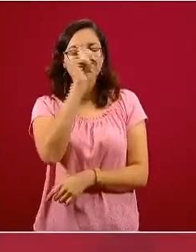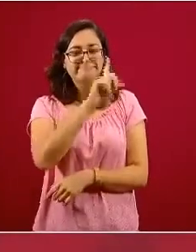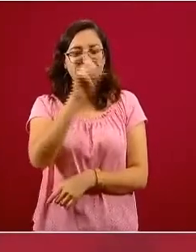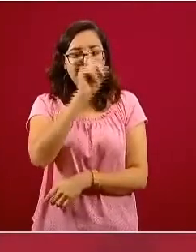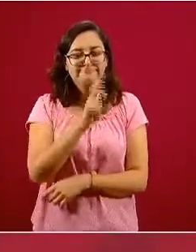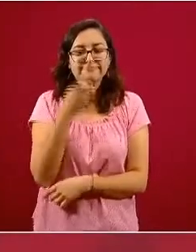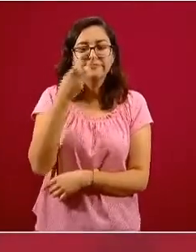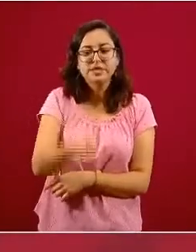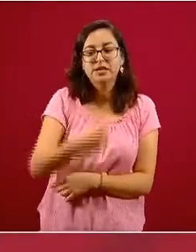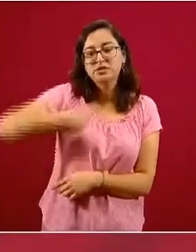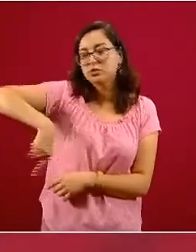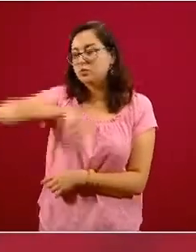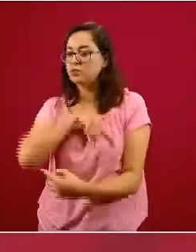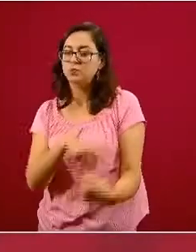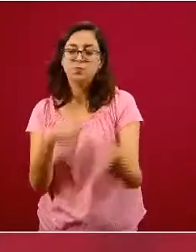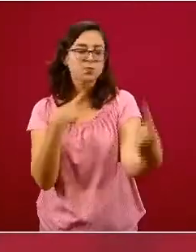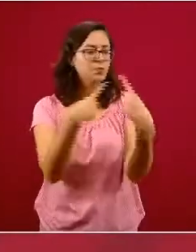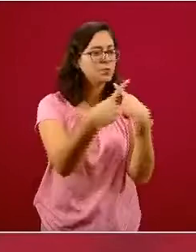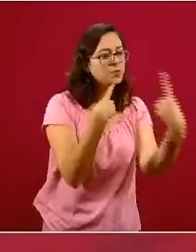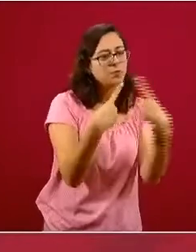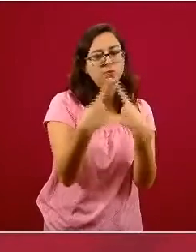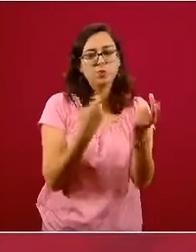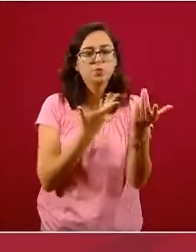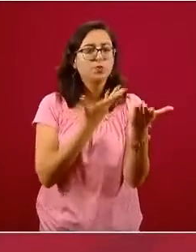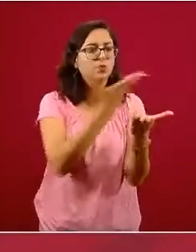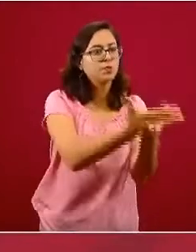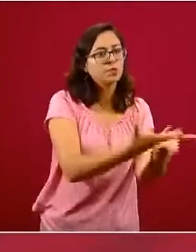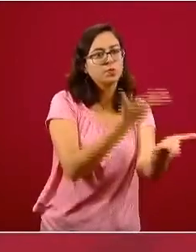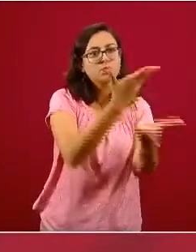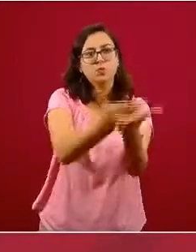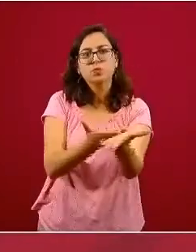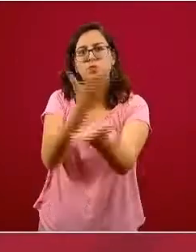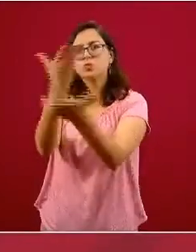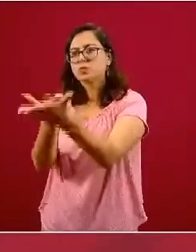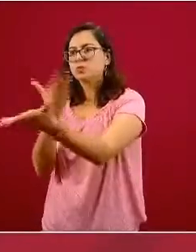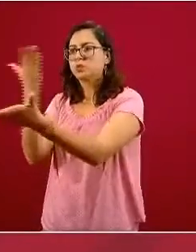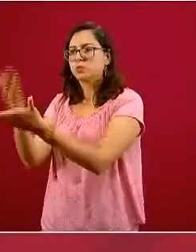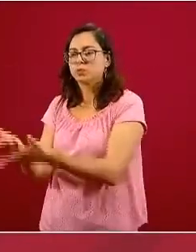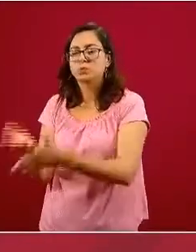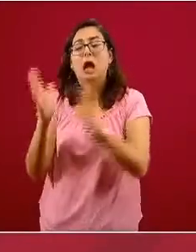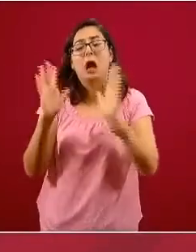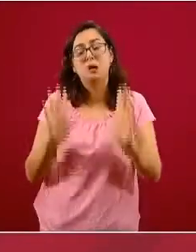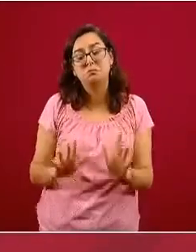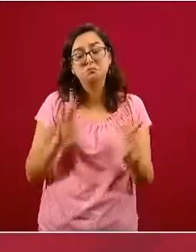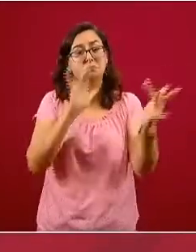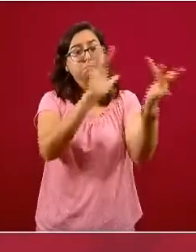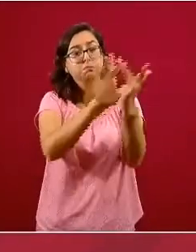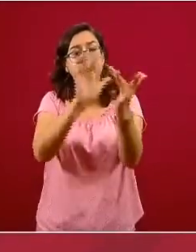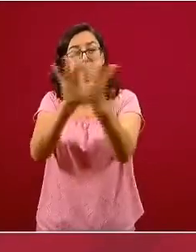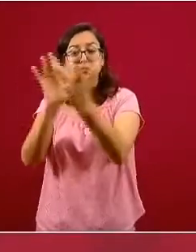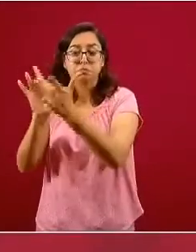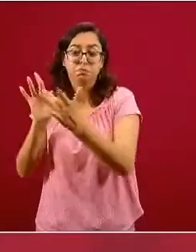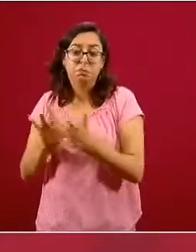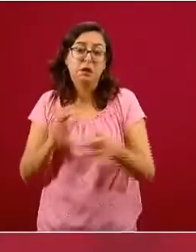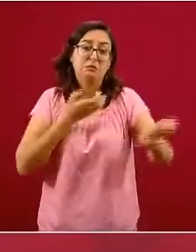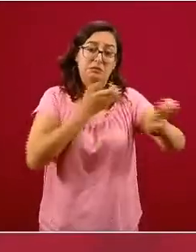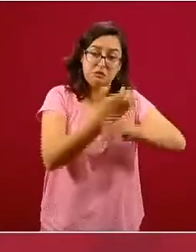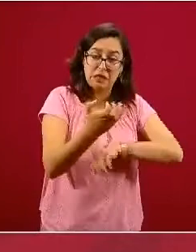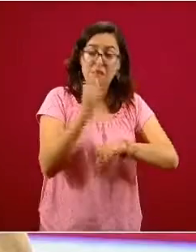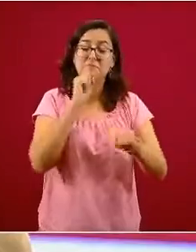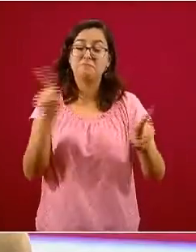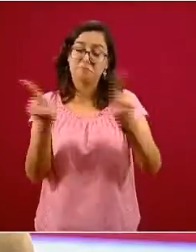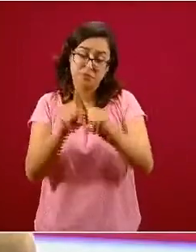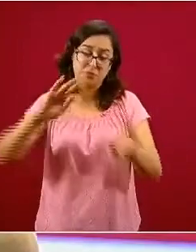buscamos tener un diálogo con las distintas iniciativas, las proponentes de distintas iniciativas a nivel local y